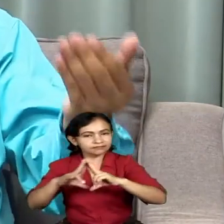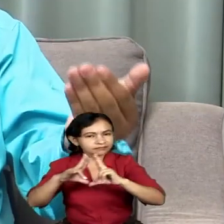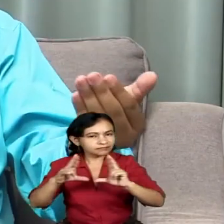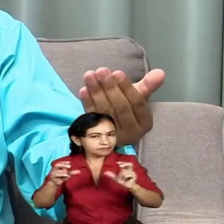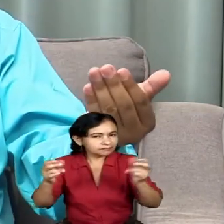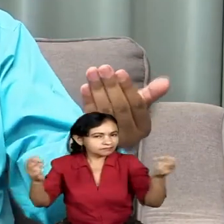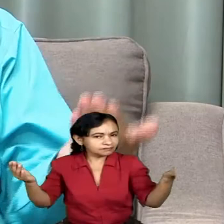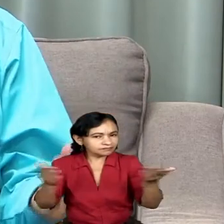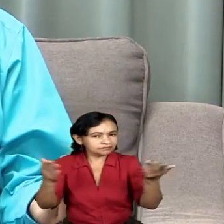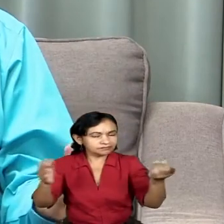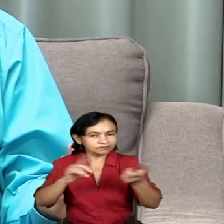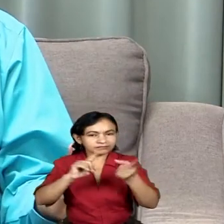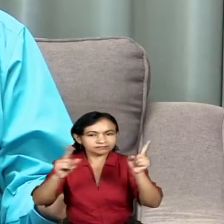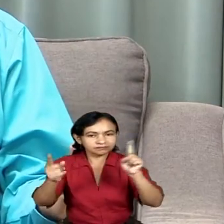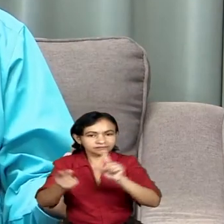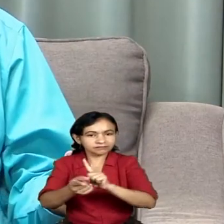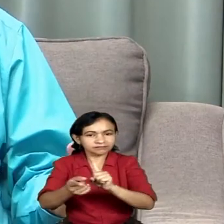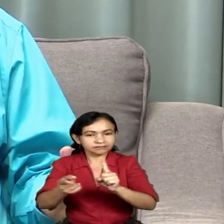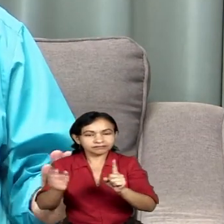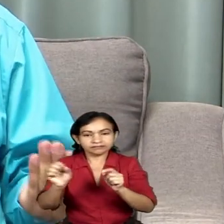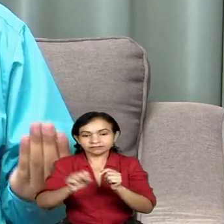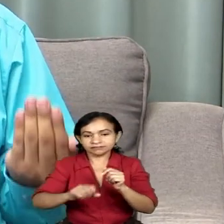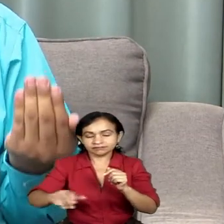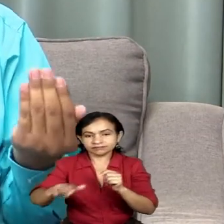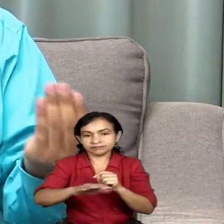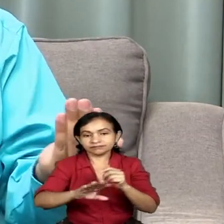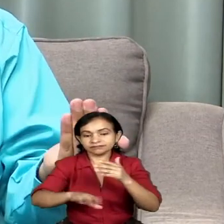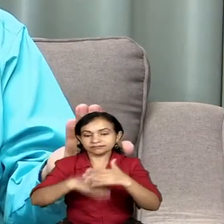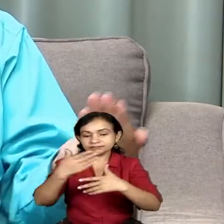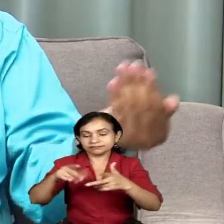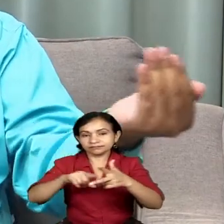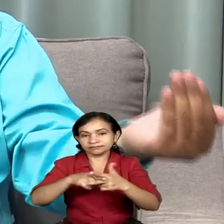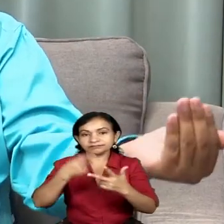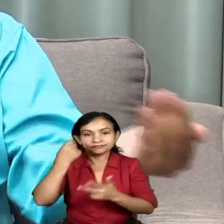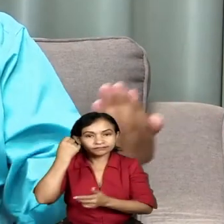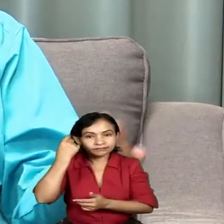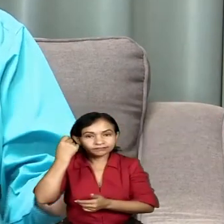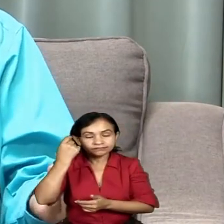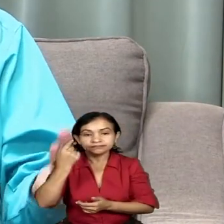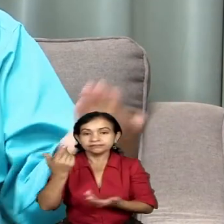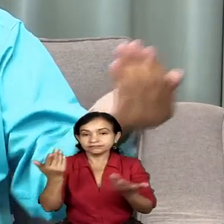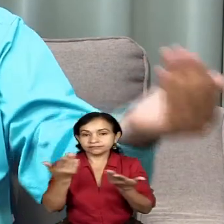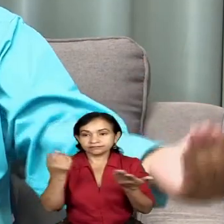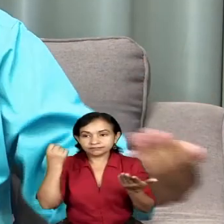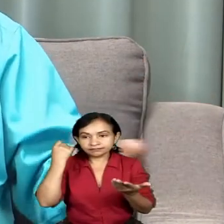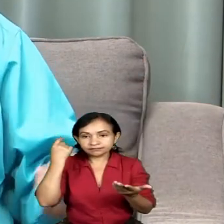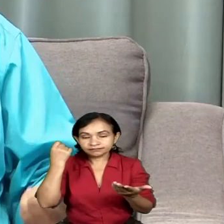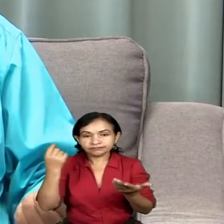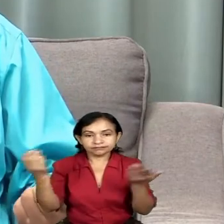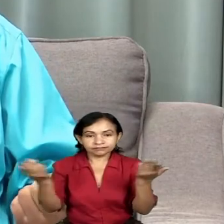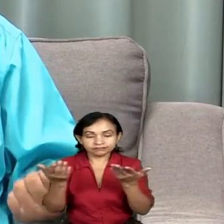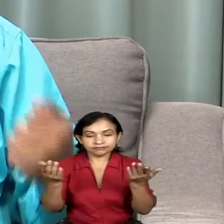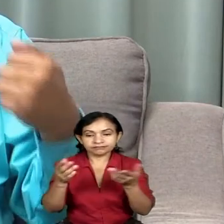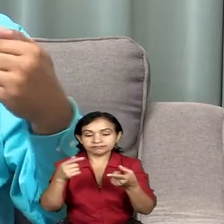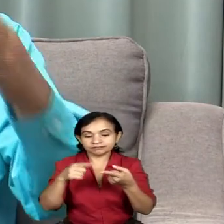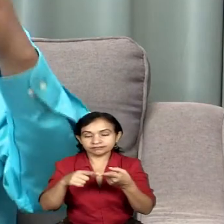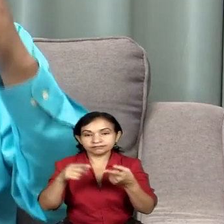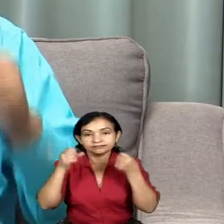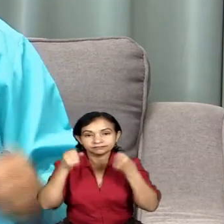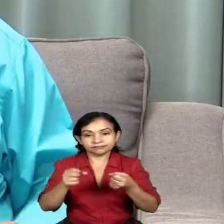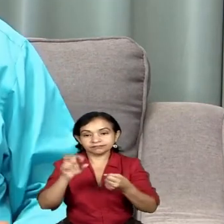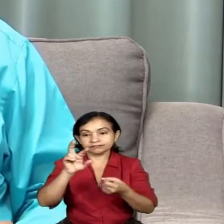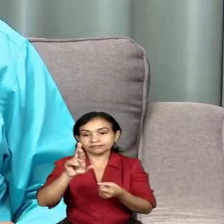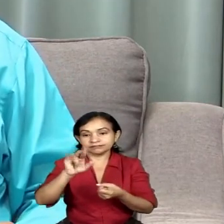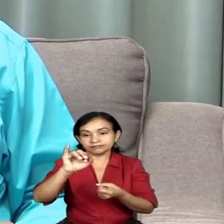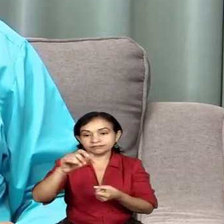se da esa transición dentro de nuestra sociedad? Para después empezar a entendernos nosotros y empezar a comprender, por ejemplo, acciones como la de Rigoberto, después de